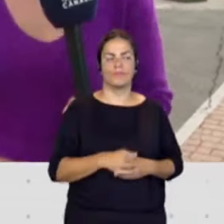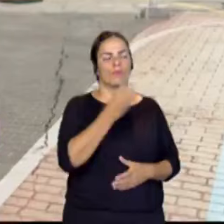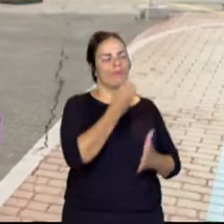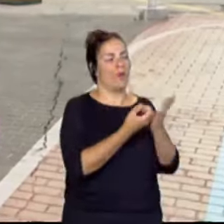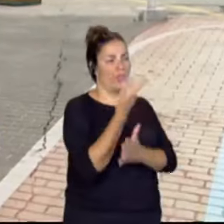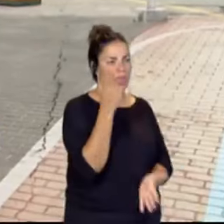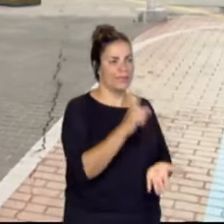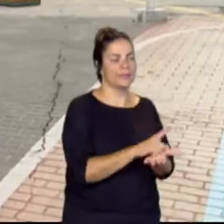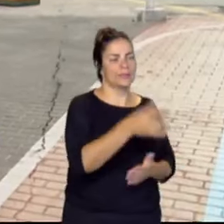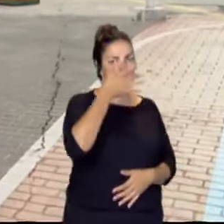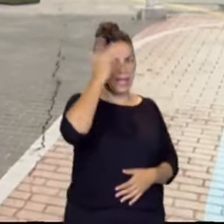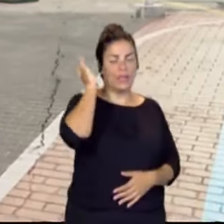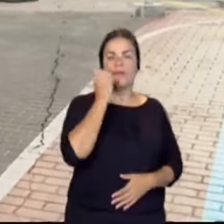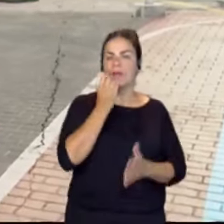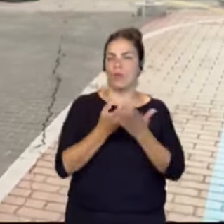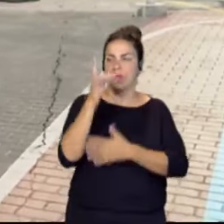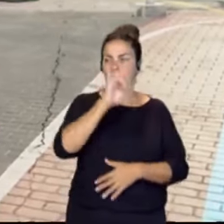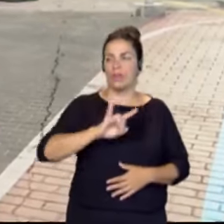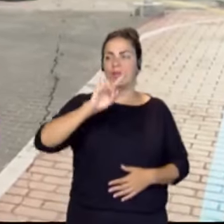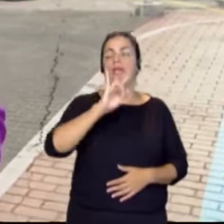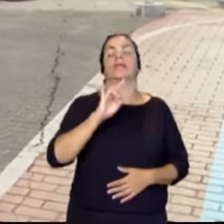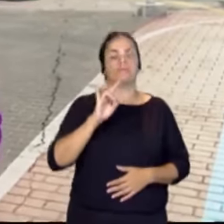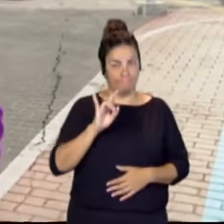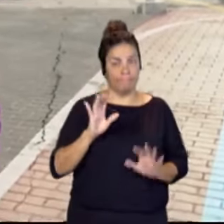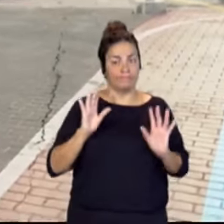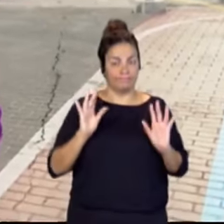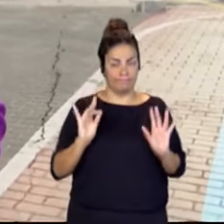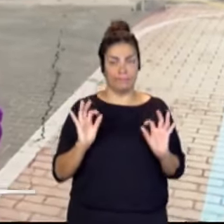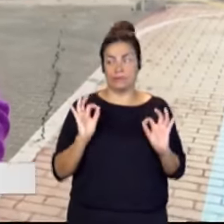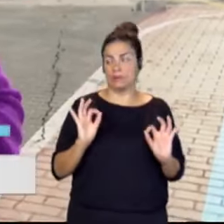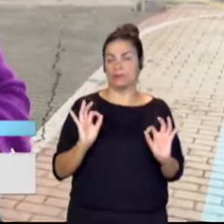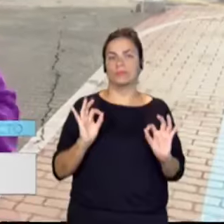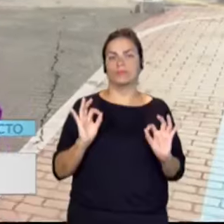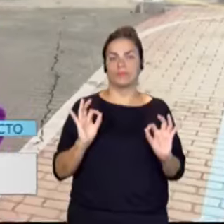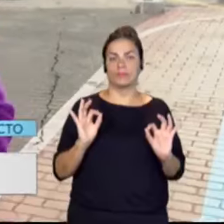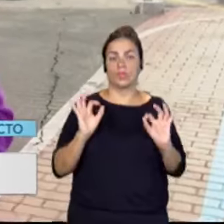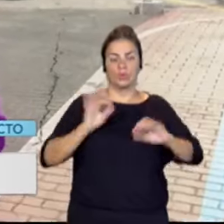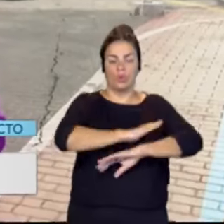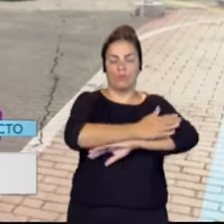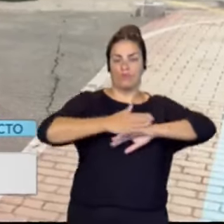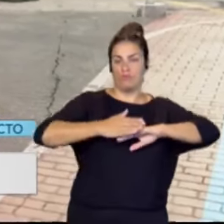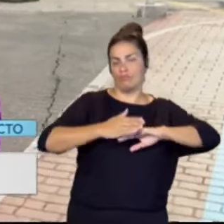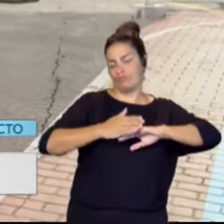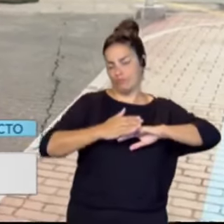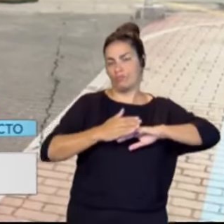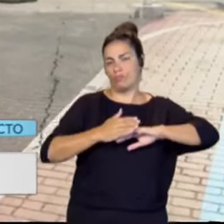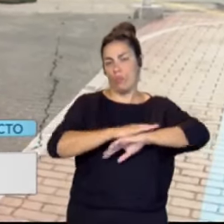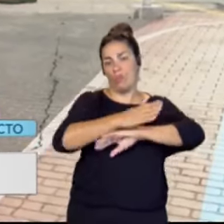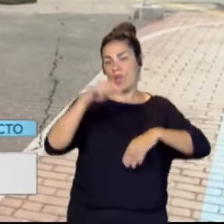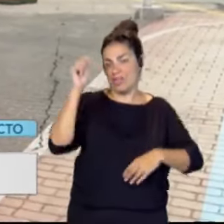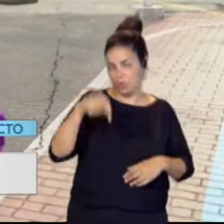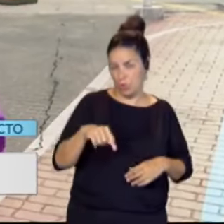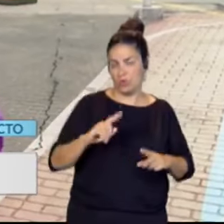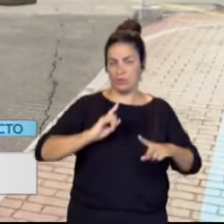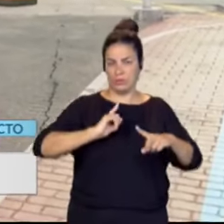Buenos días de nuevo, Estivali. Buenos días, Canarias. Sí, pues en este momento pues, nos situamos en este puerto, en el muelle sur de Santa Cruz de